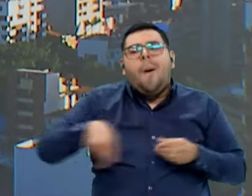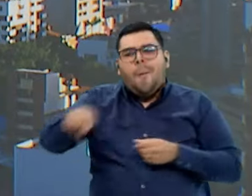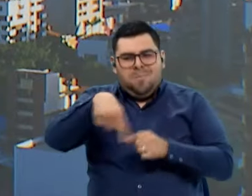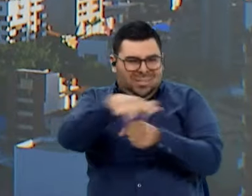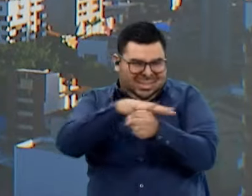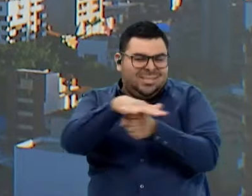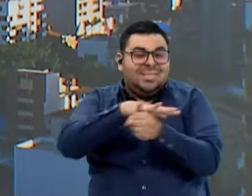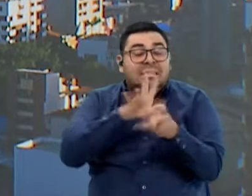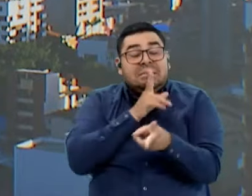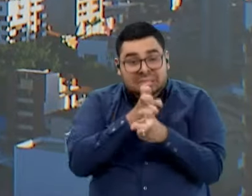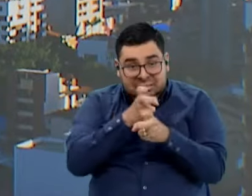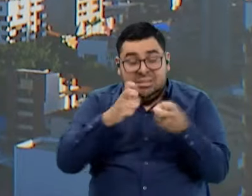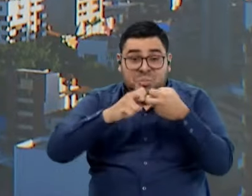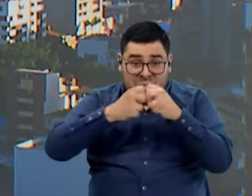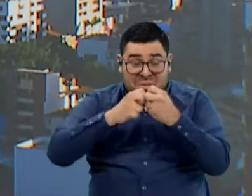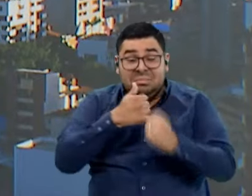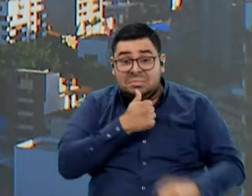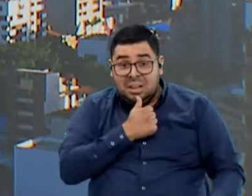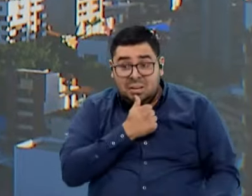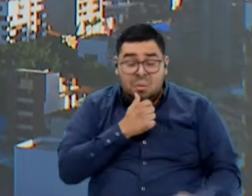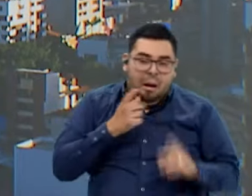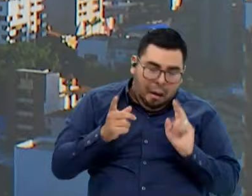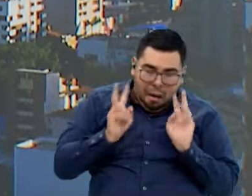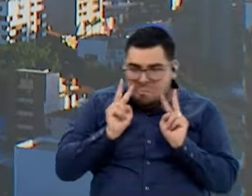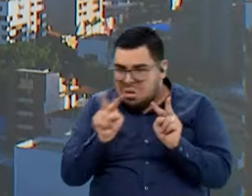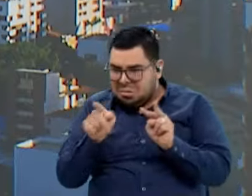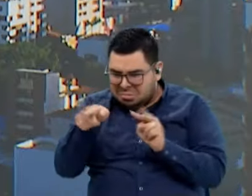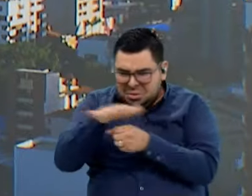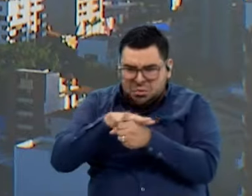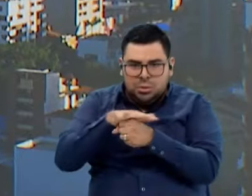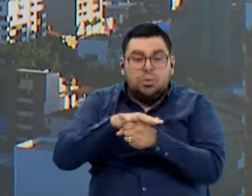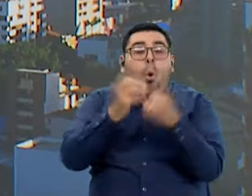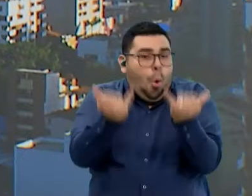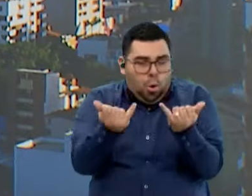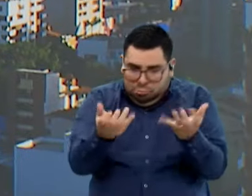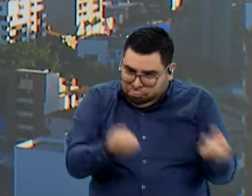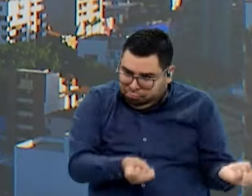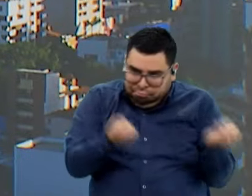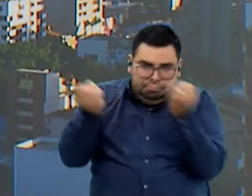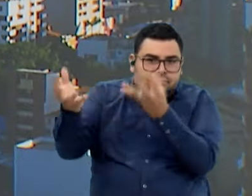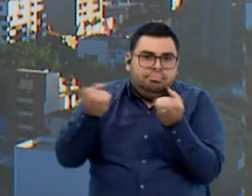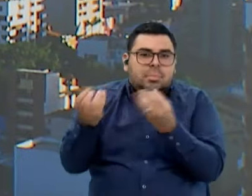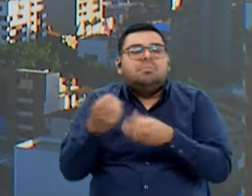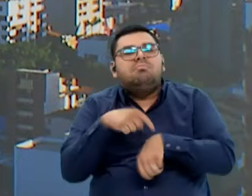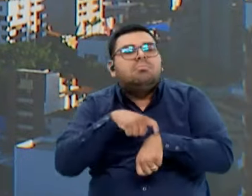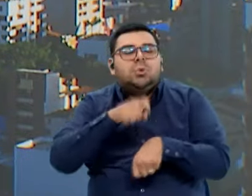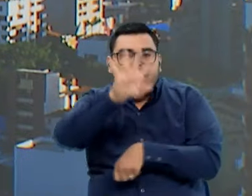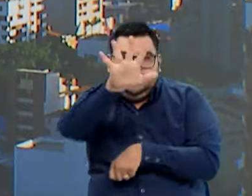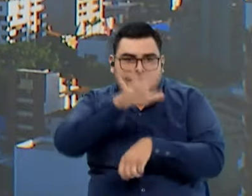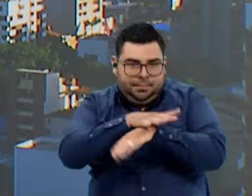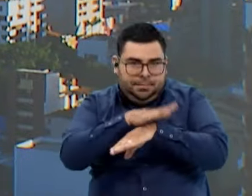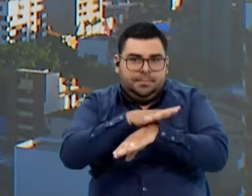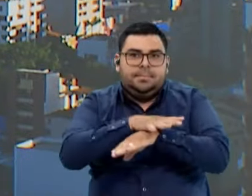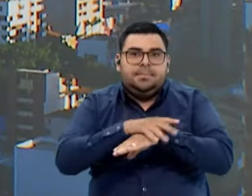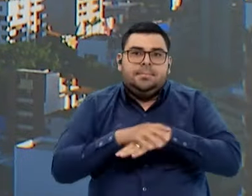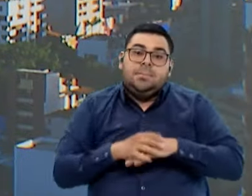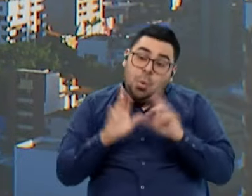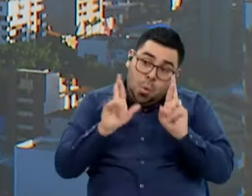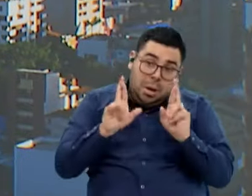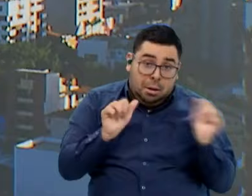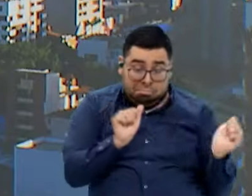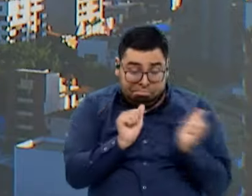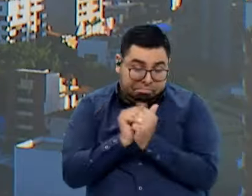o dos carrotanques dependiendo de la situación de cada municipio y hoy se los van a poder llevar. Hoy a las 5 de la tarde, cuando espero que nos puedan